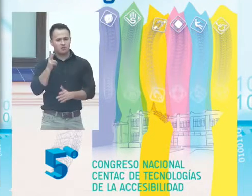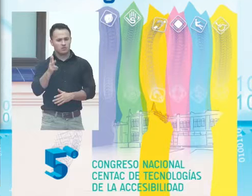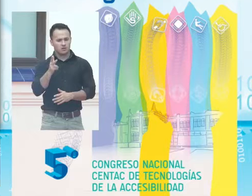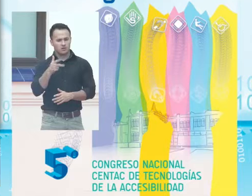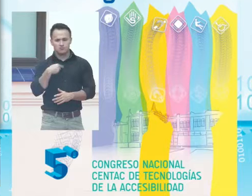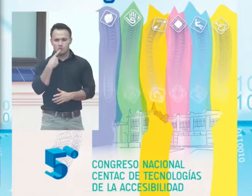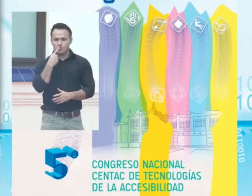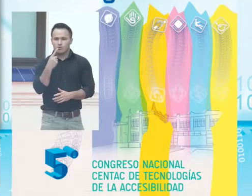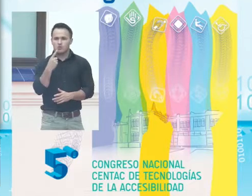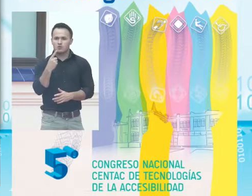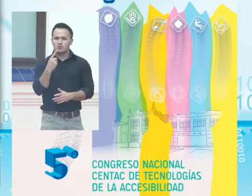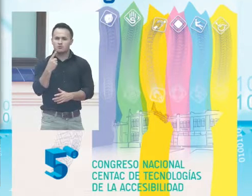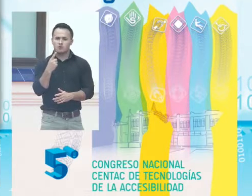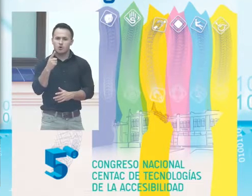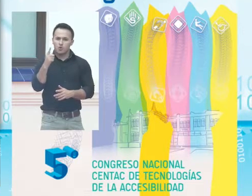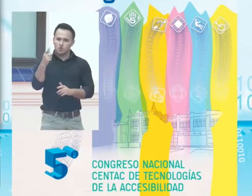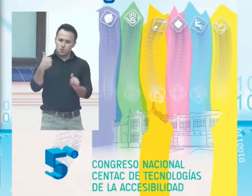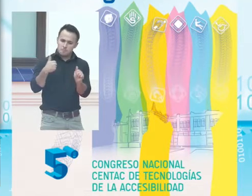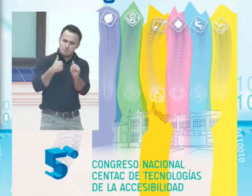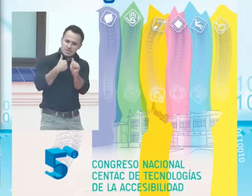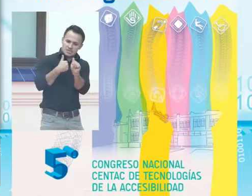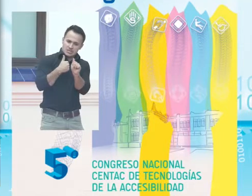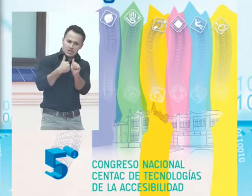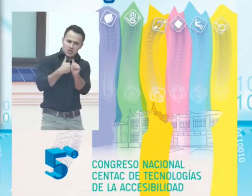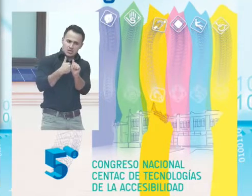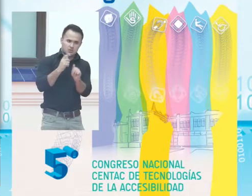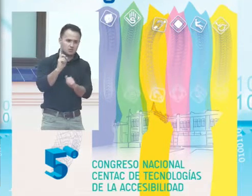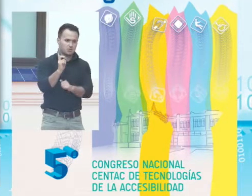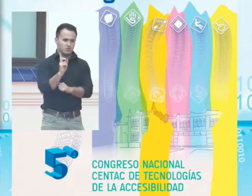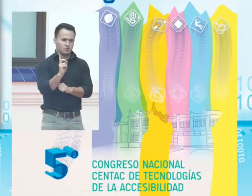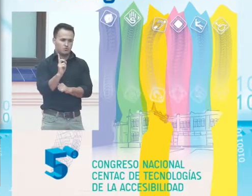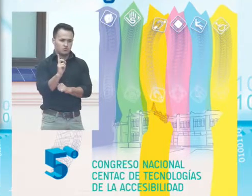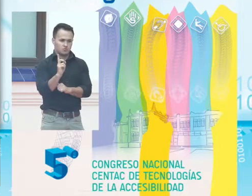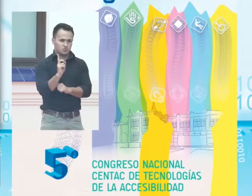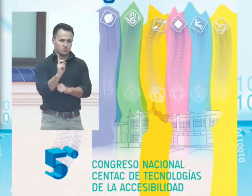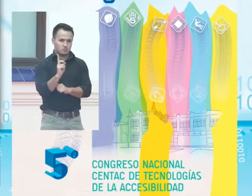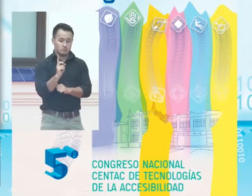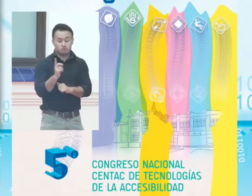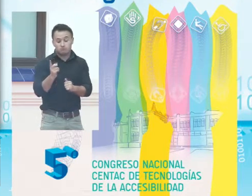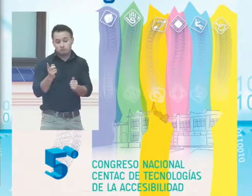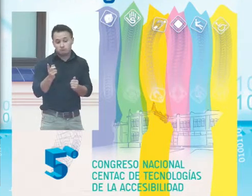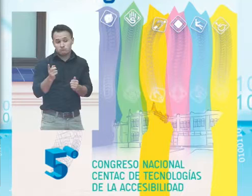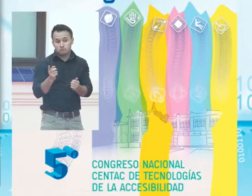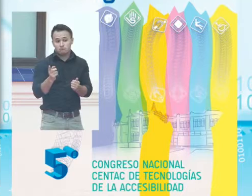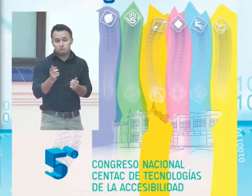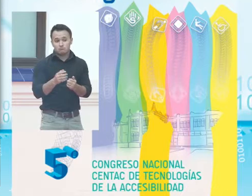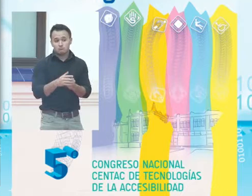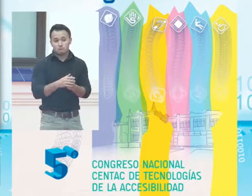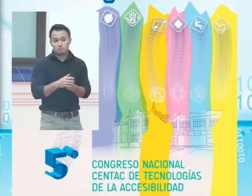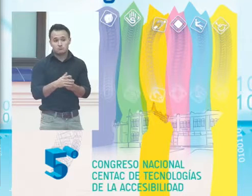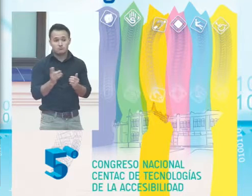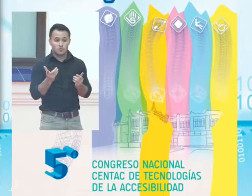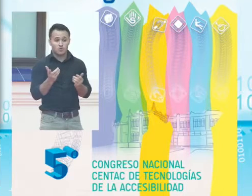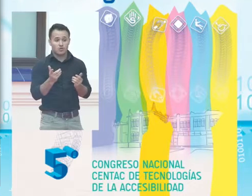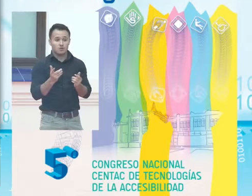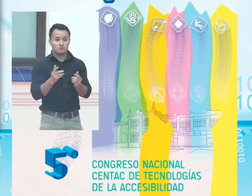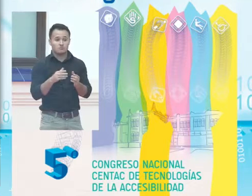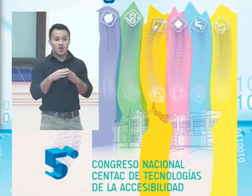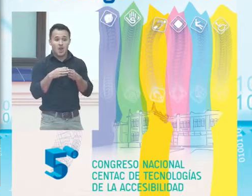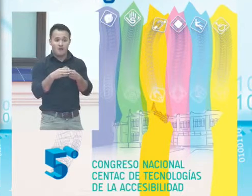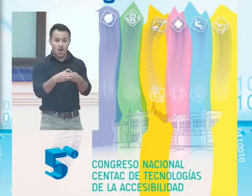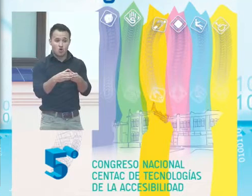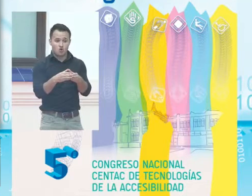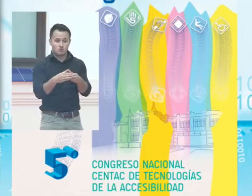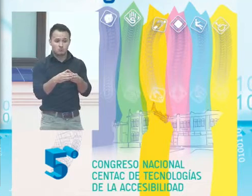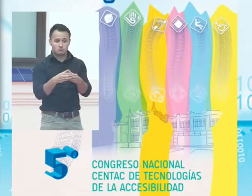decir, no me sigues. Y ponemos una cosa en los navegadores